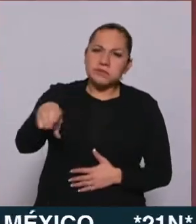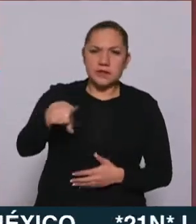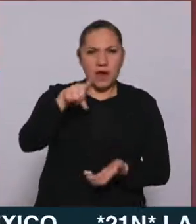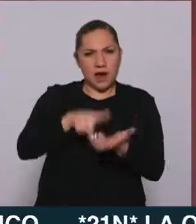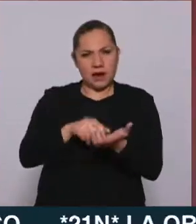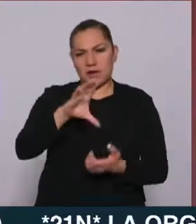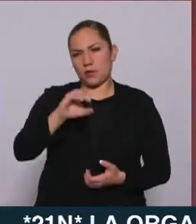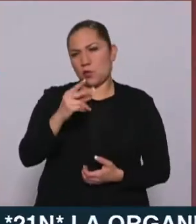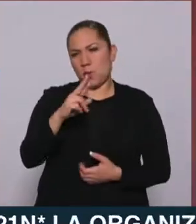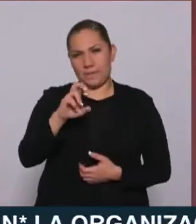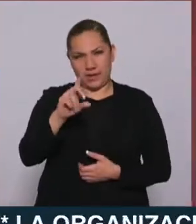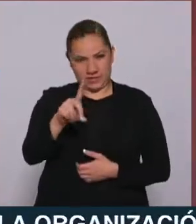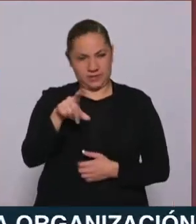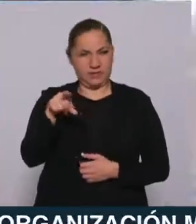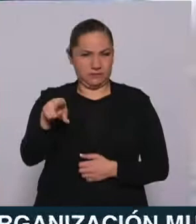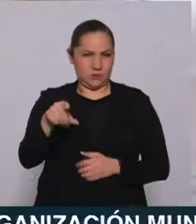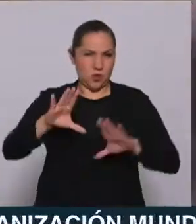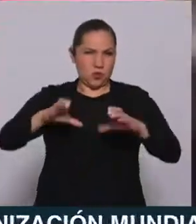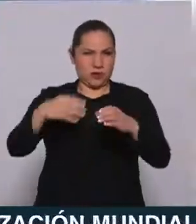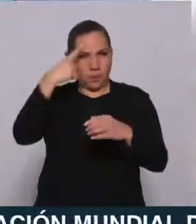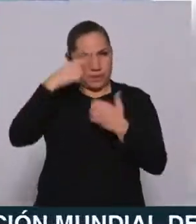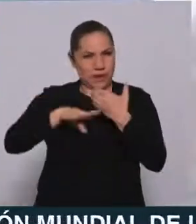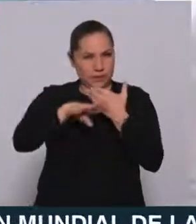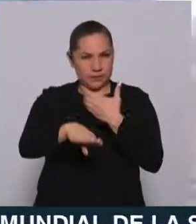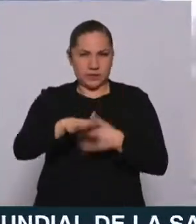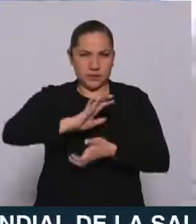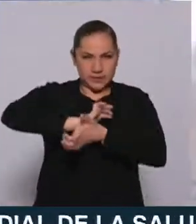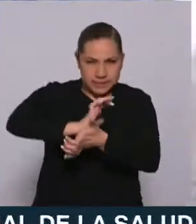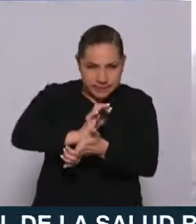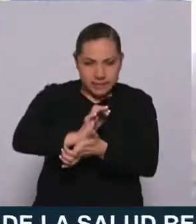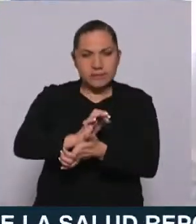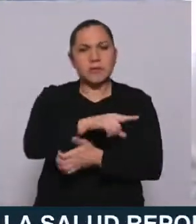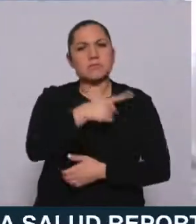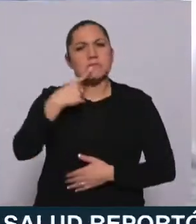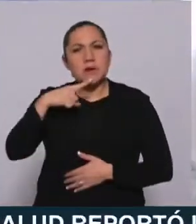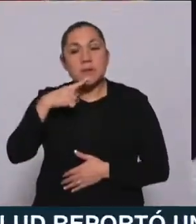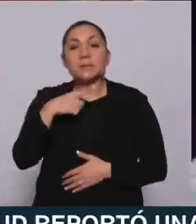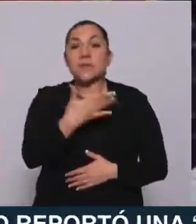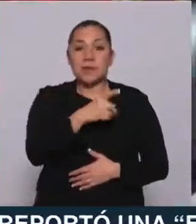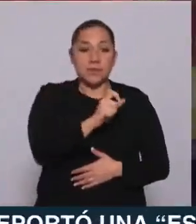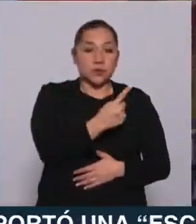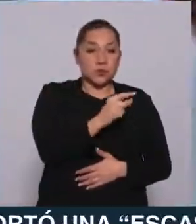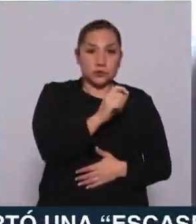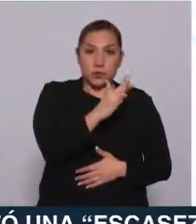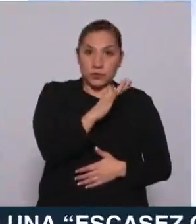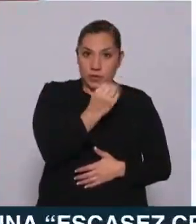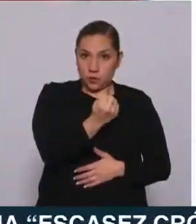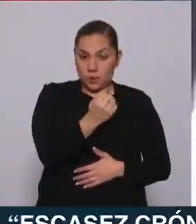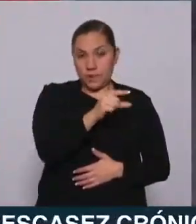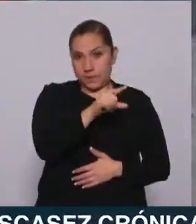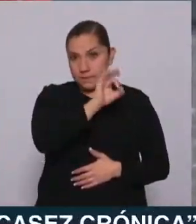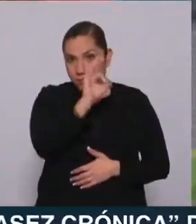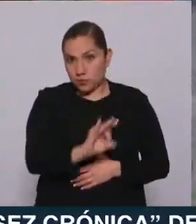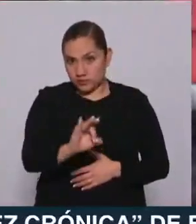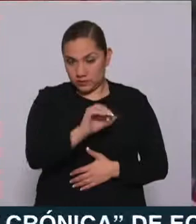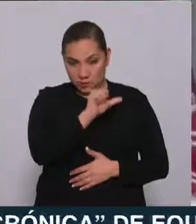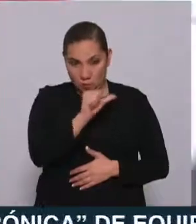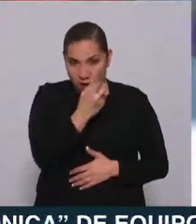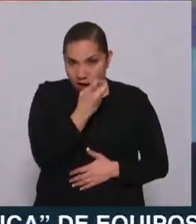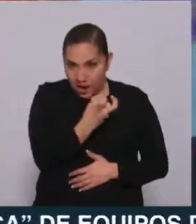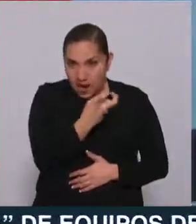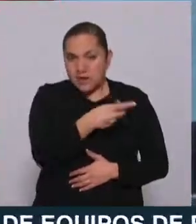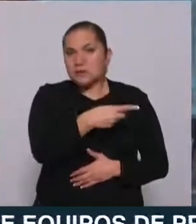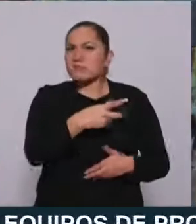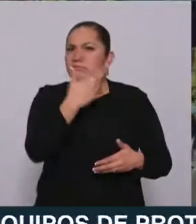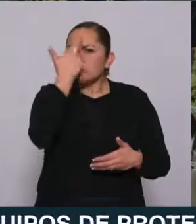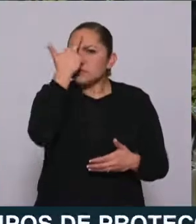Discriminación en la capital. Las denuncias presentadas alcanzaron el 21.59% de los casos, hecho que sigue alertando sobre la vulnerabilidad que aqueja a las